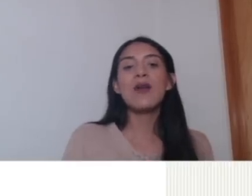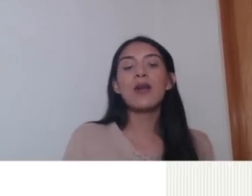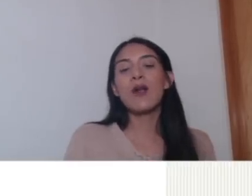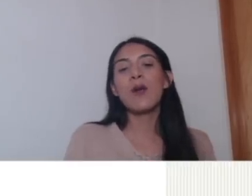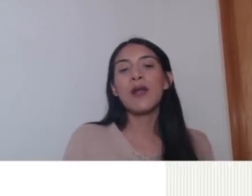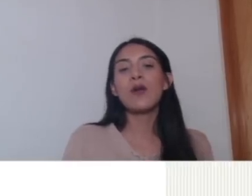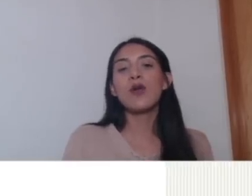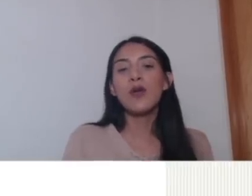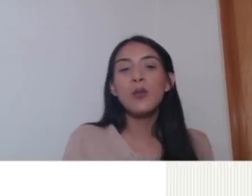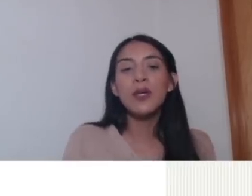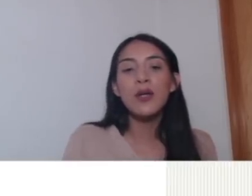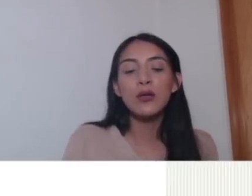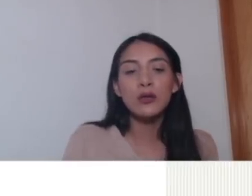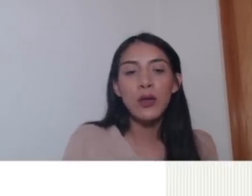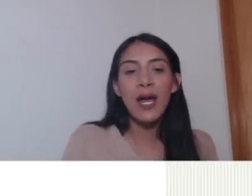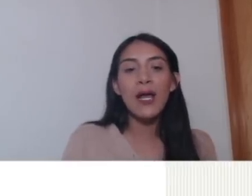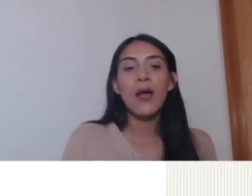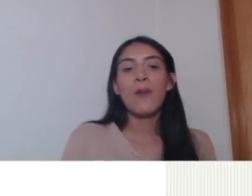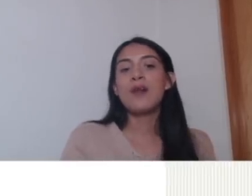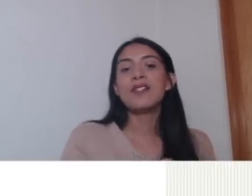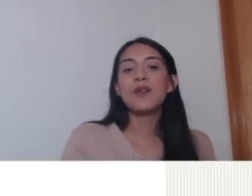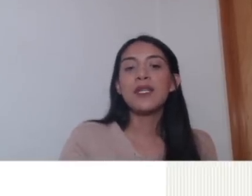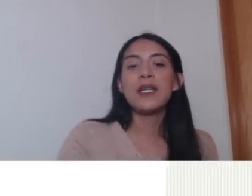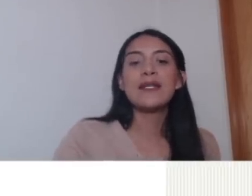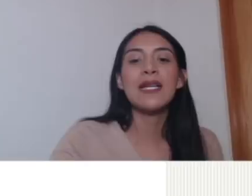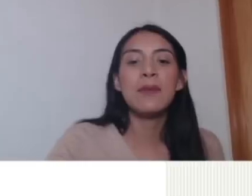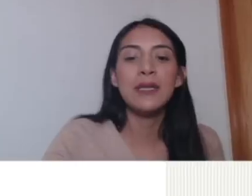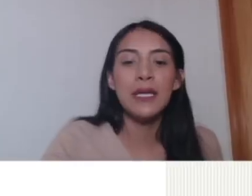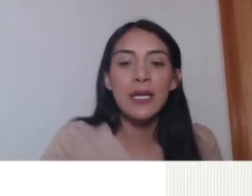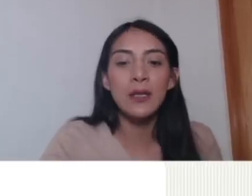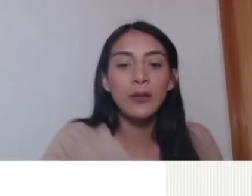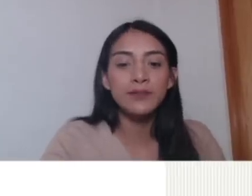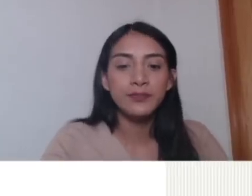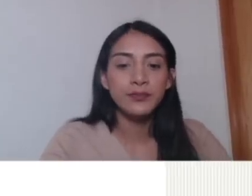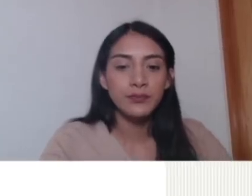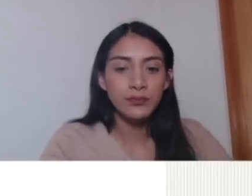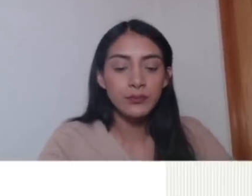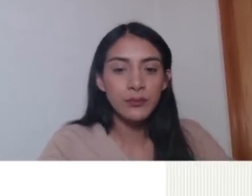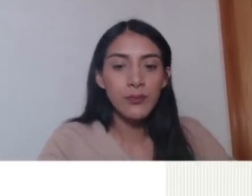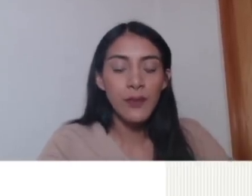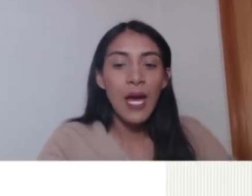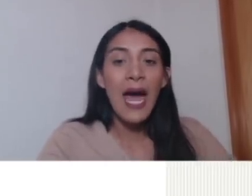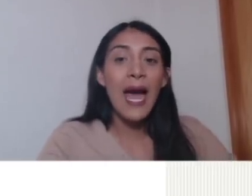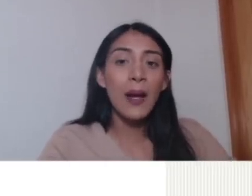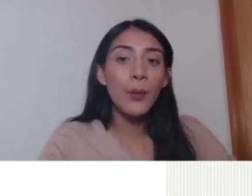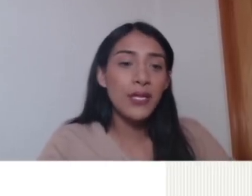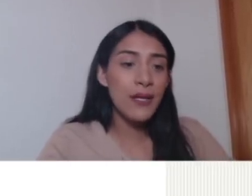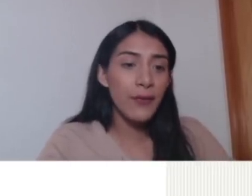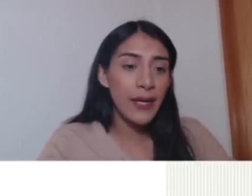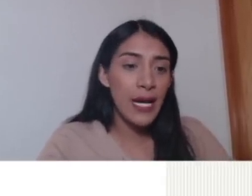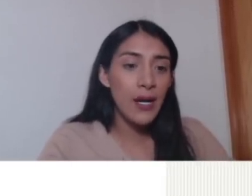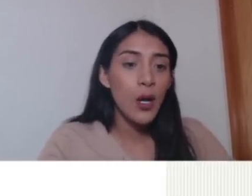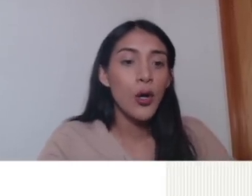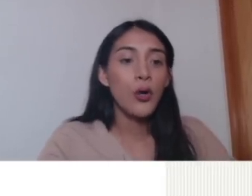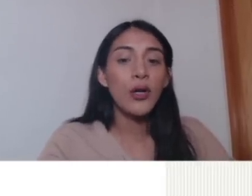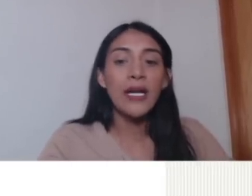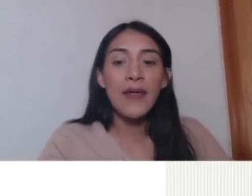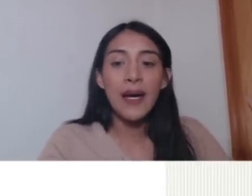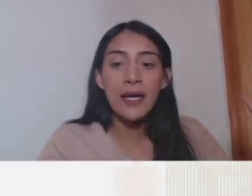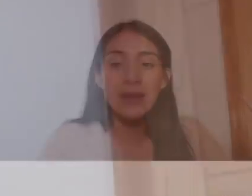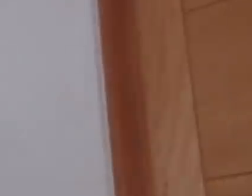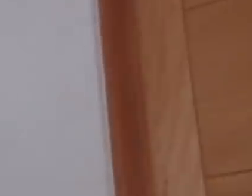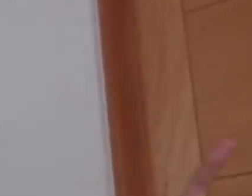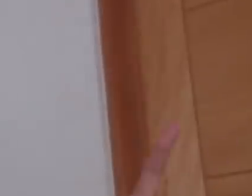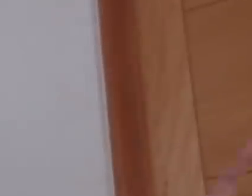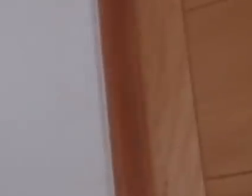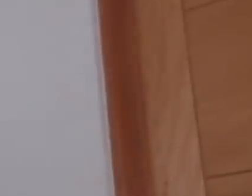es algo que el gobernador no puede controlar, pero el señor quiere seguir manteniendo a la Policía Federal. No quería